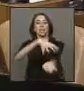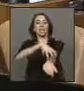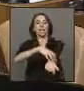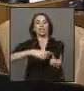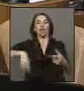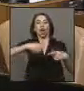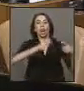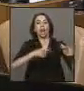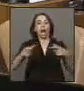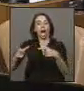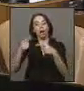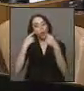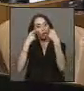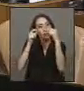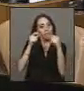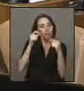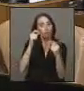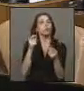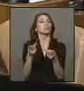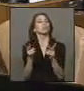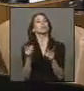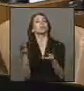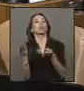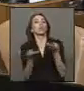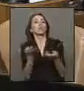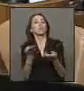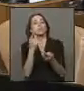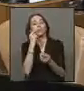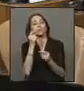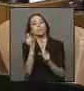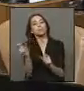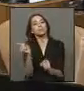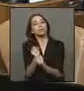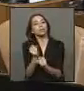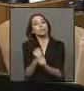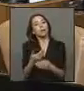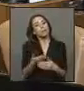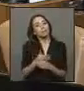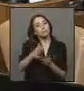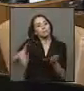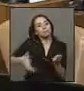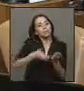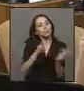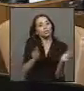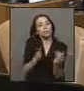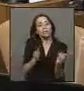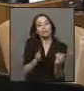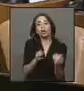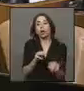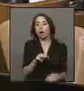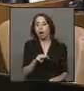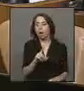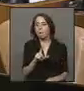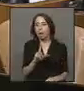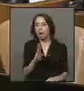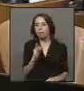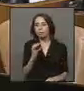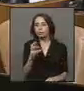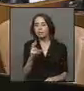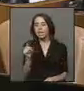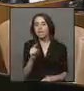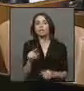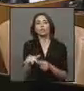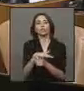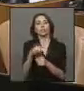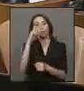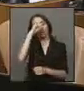acogerse, evaluarse y ponderarse los planteamientos de los pescadores artesanales de la provincia de Palena, principalmente los merluceros que estuvieron y están en